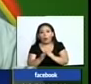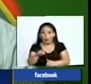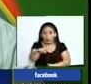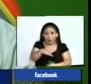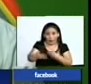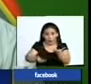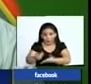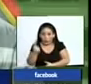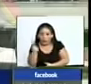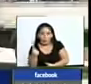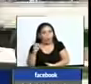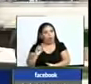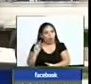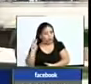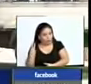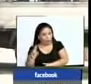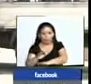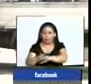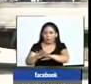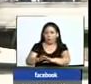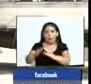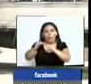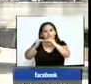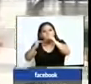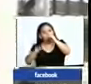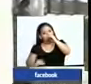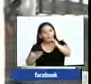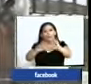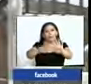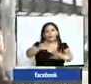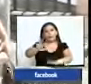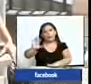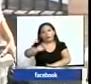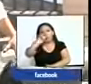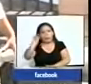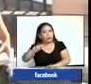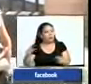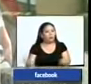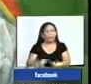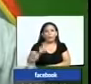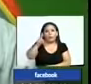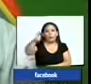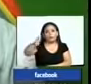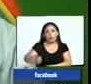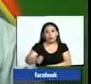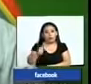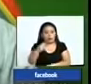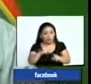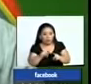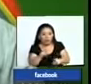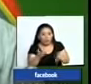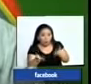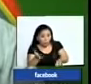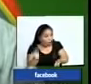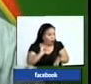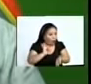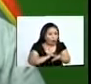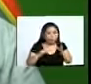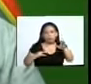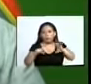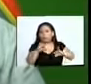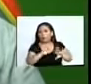cada lugar comprando. Entonces bajó un 85% inmediatamente en un mes. Eso no quiere decirte que no puede haber un rebrote, porque la gente